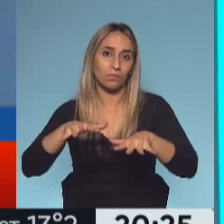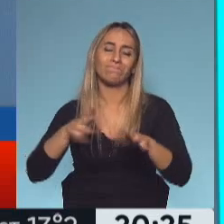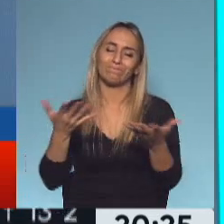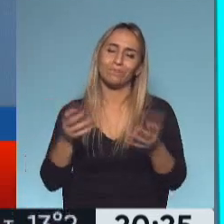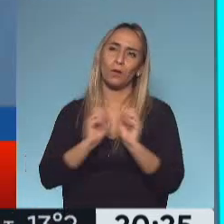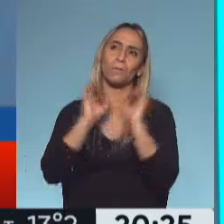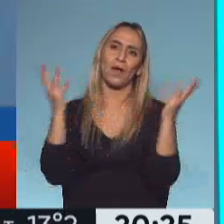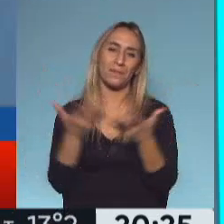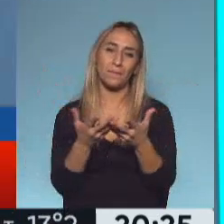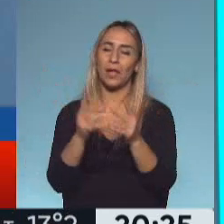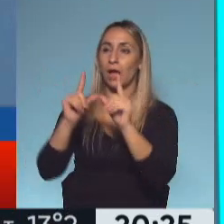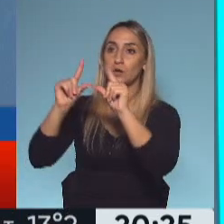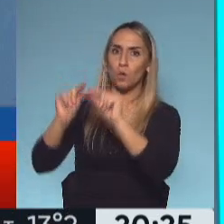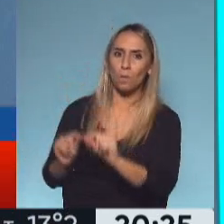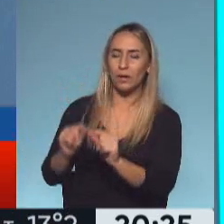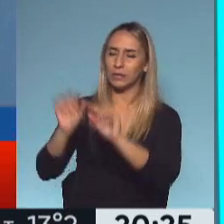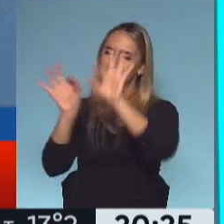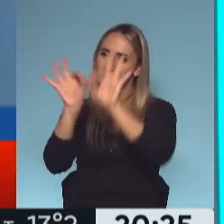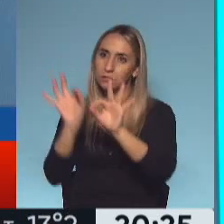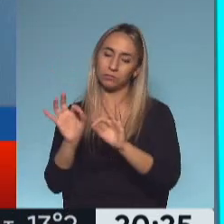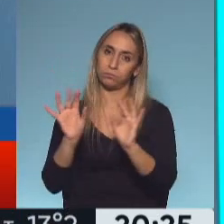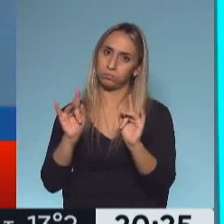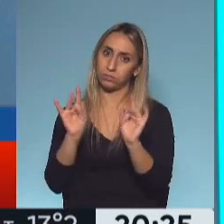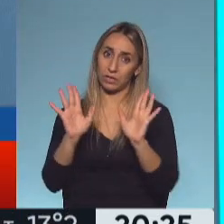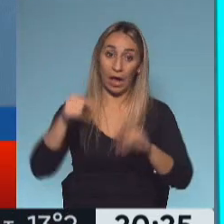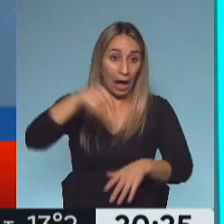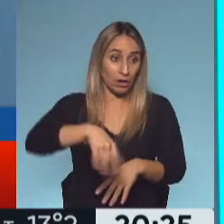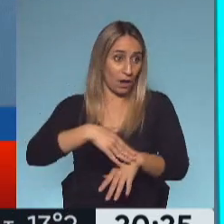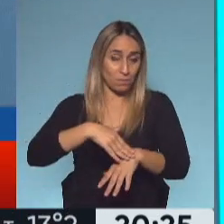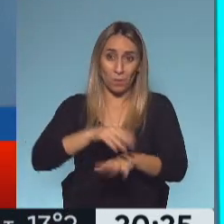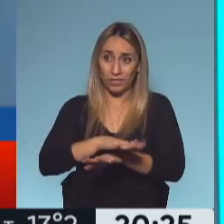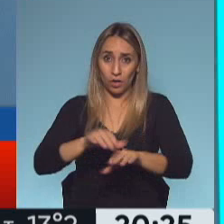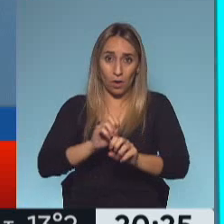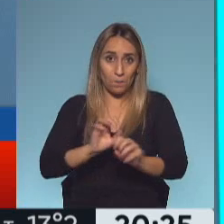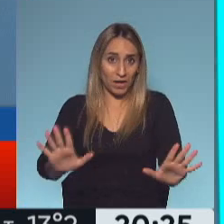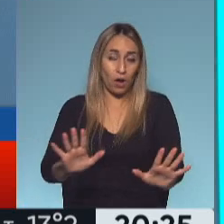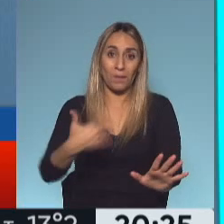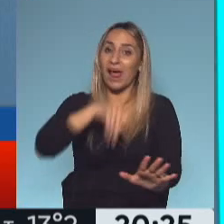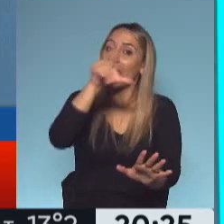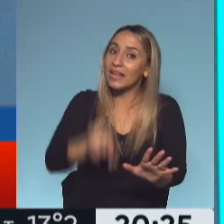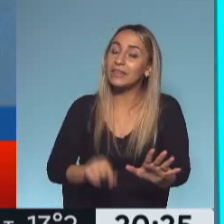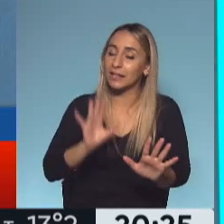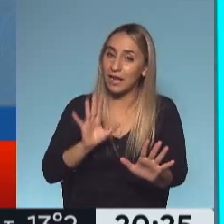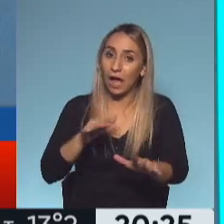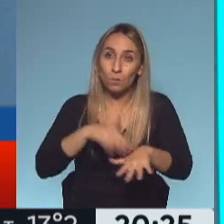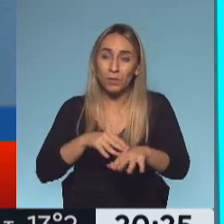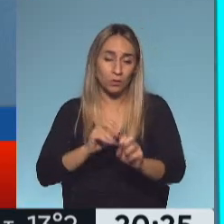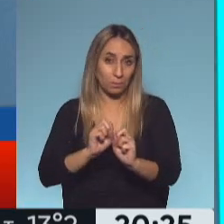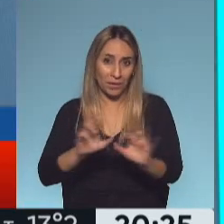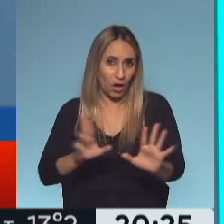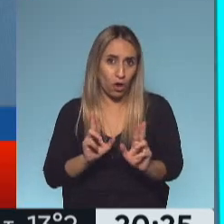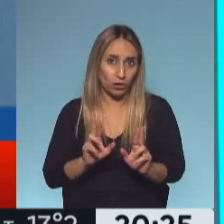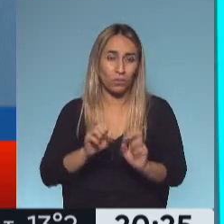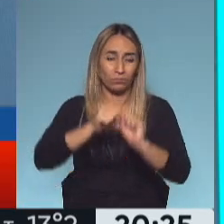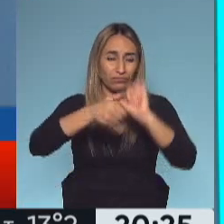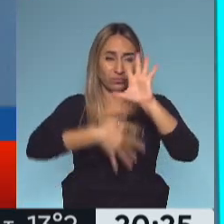pandemia son muy delicados, probablemente este es el peor momento de la pandemia para la Argentina, pero en lo que hace la actividad